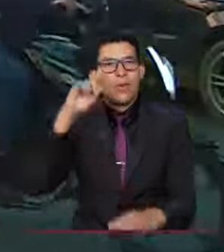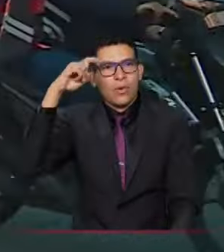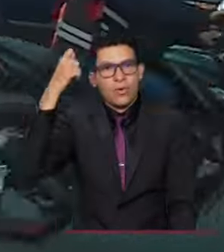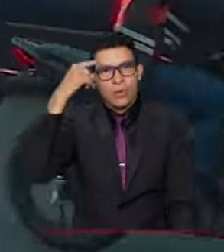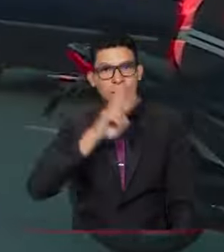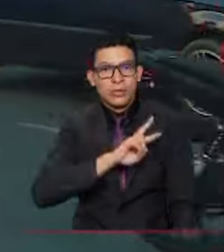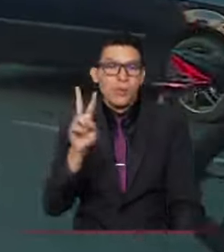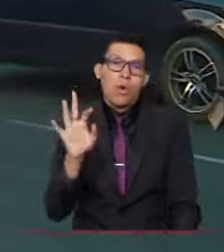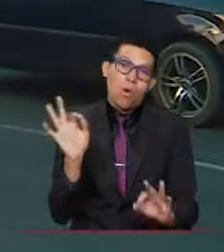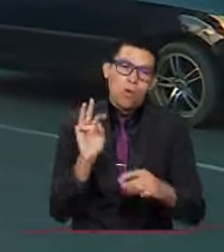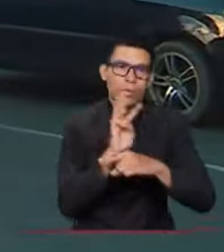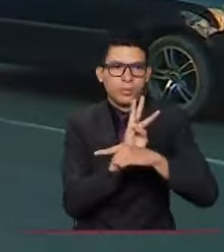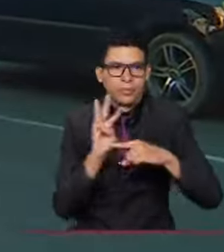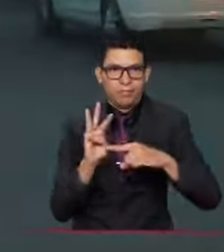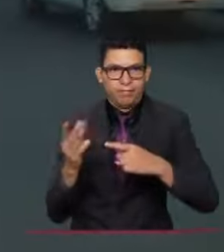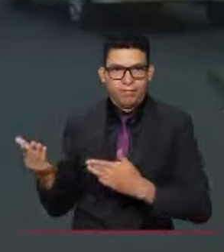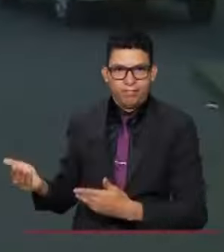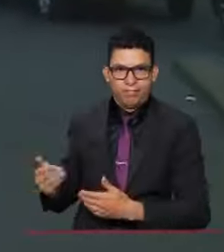página